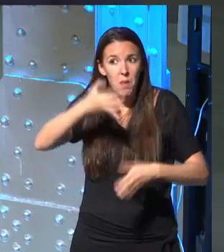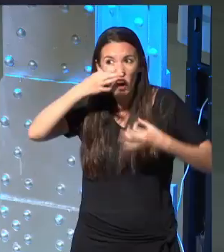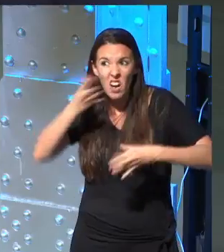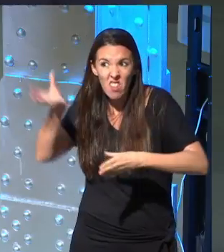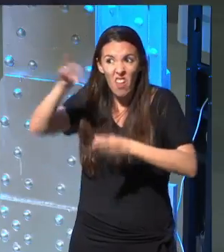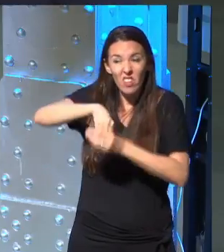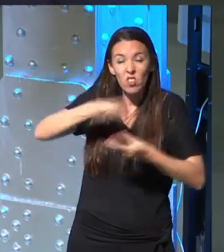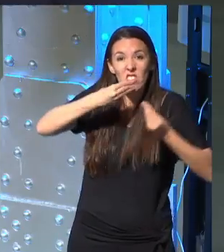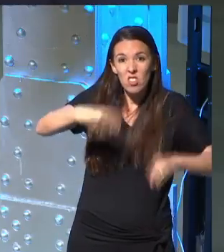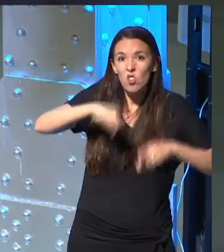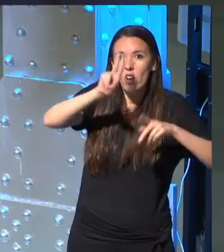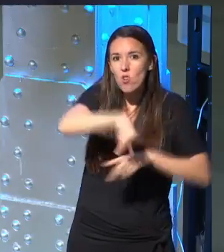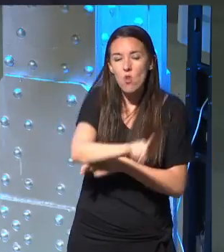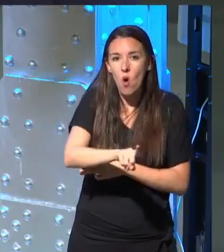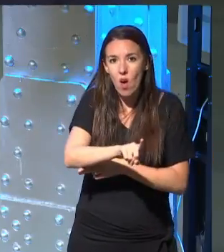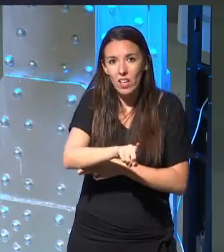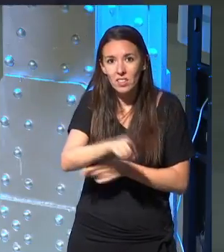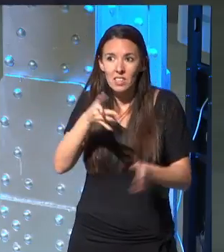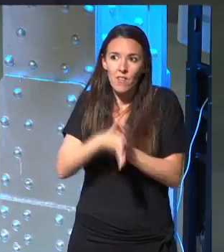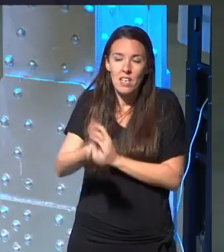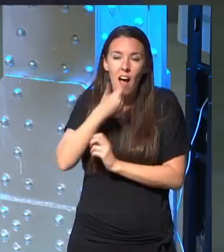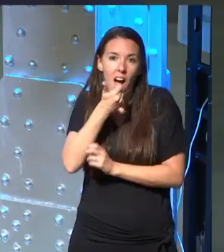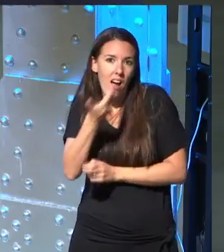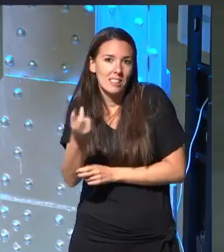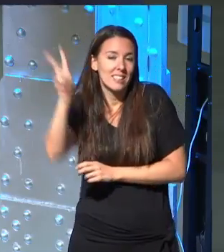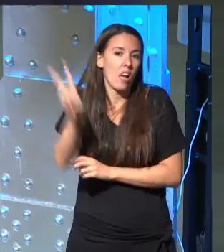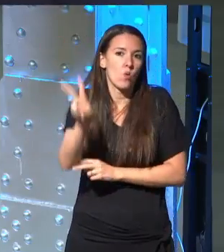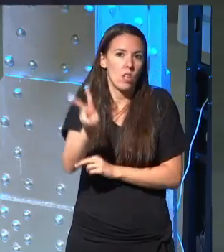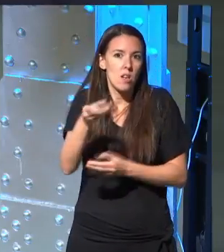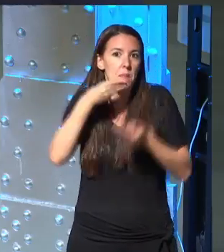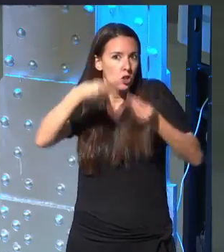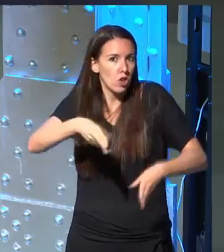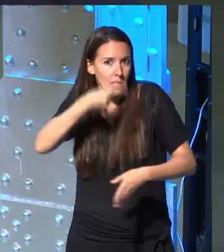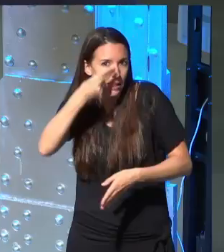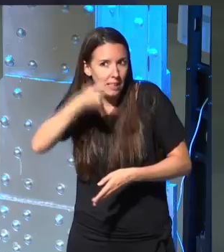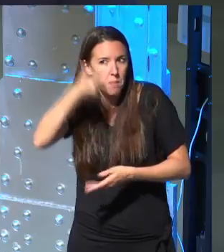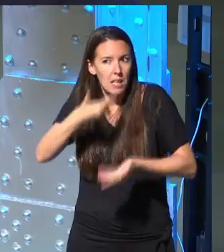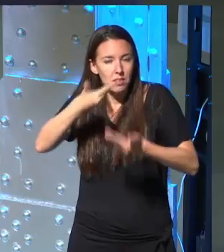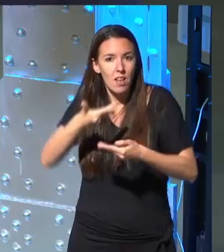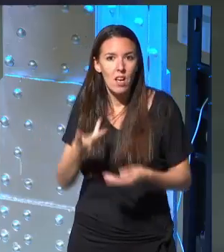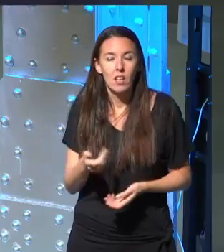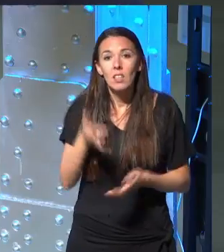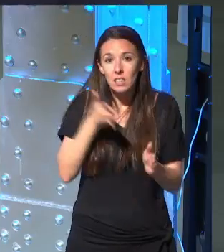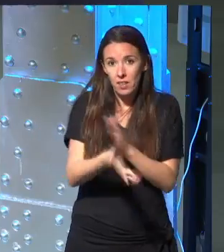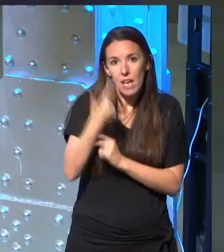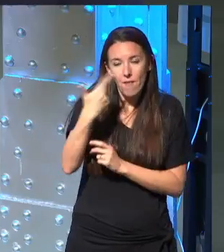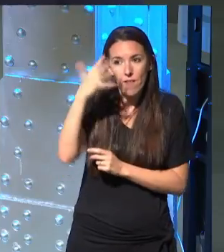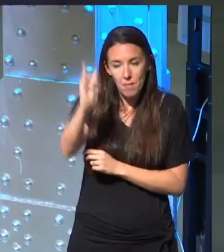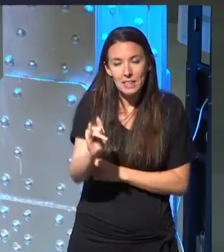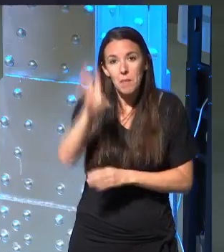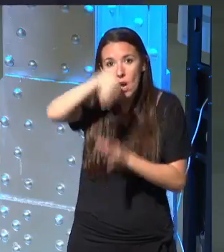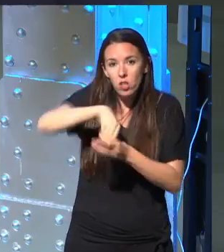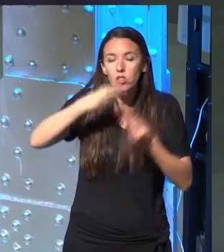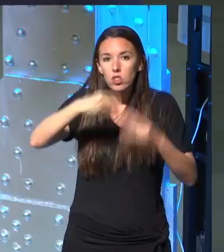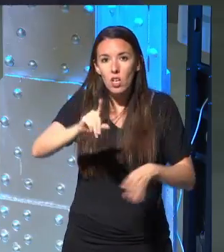no son parte de tu historia, ¿no? Son, claro, son horizontes parte, que se meten, pero que hacen que la historia sea mucho más interesante. Son parte del fenómeno, pero no de...